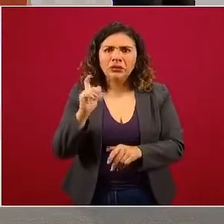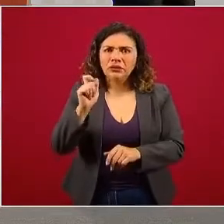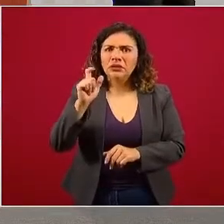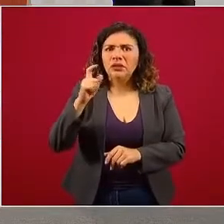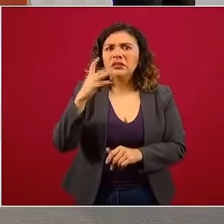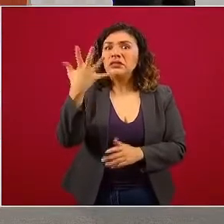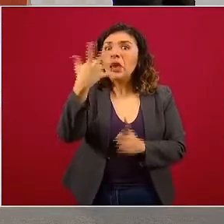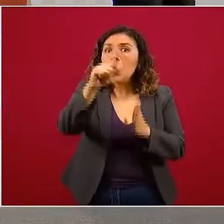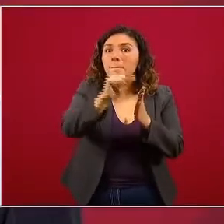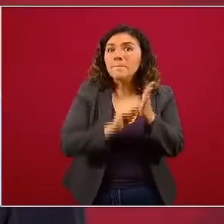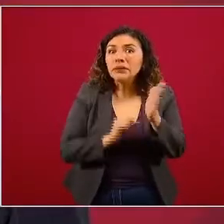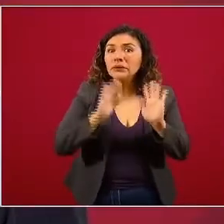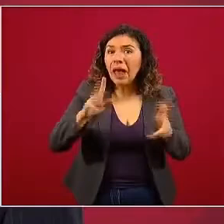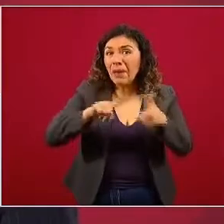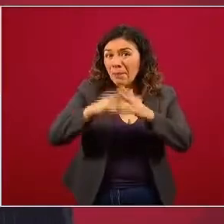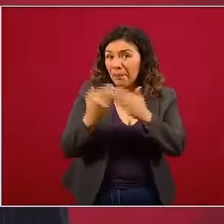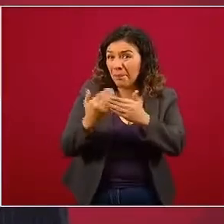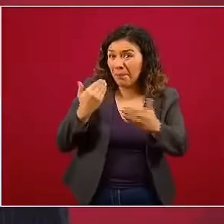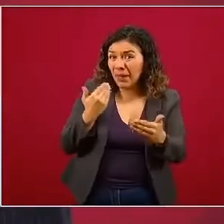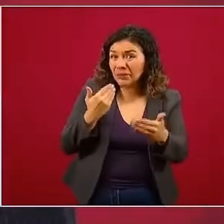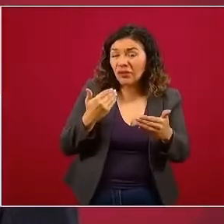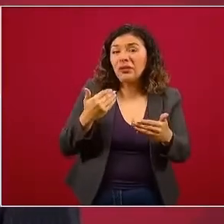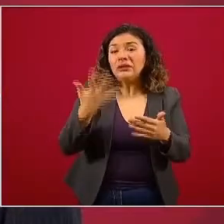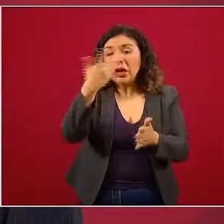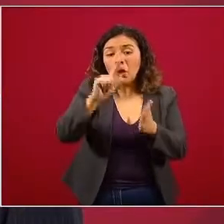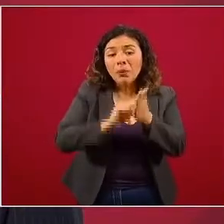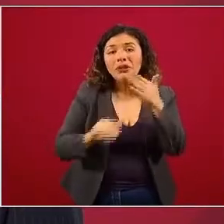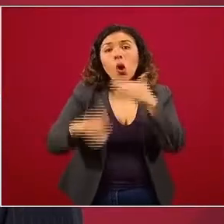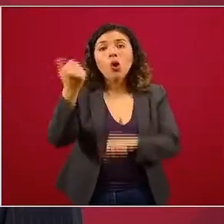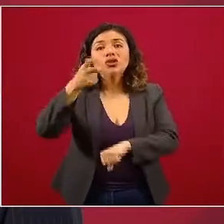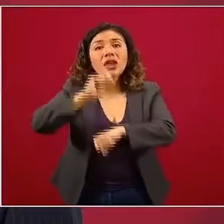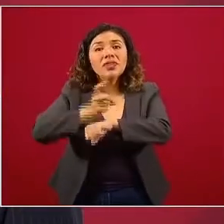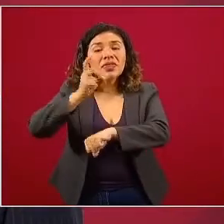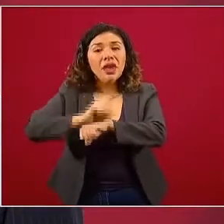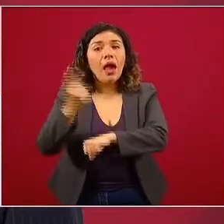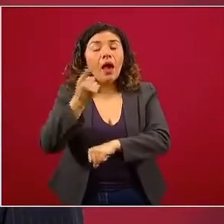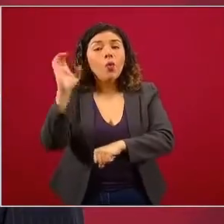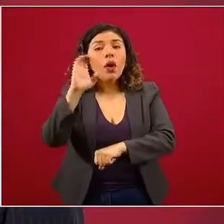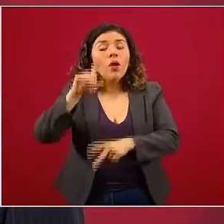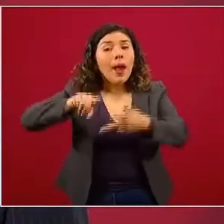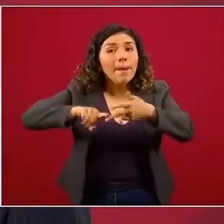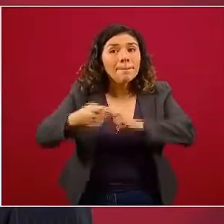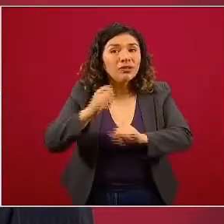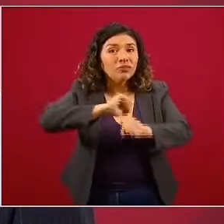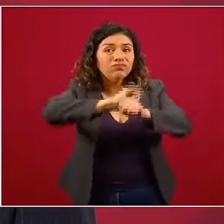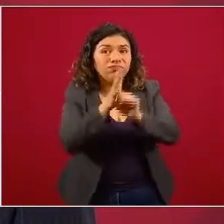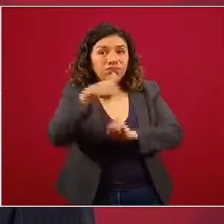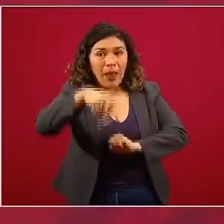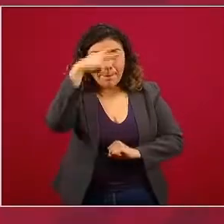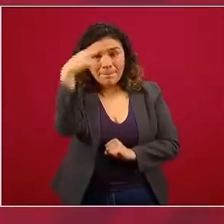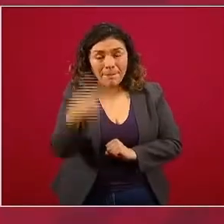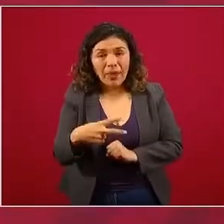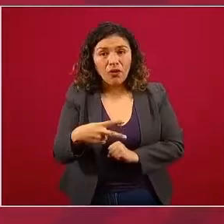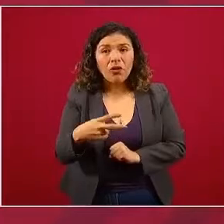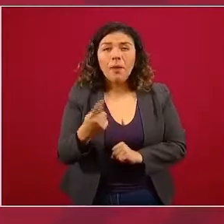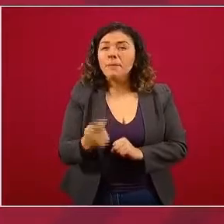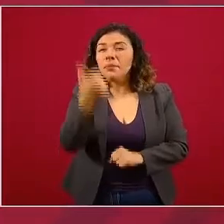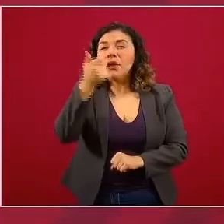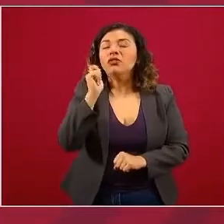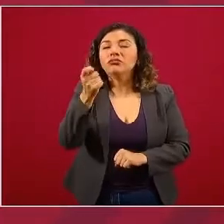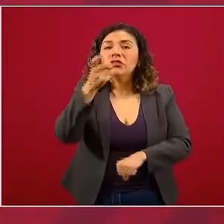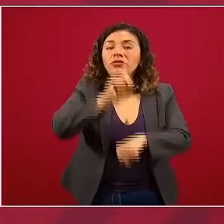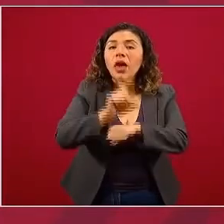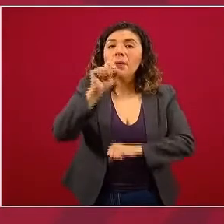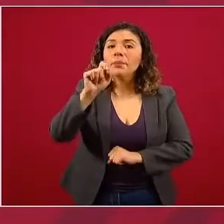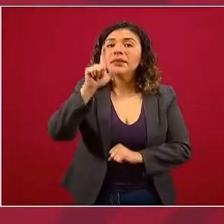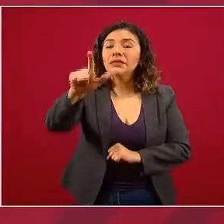ya 5 meses con 11 días desde el inicio de la epidemia en México, que ocurrió el